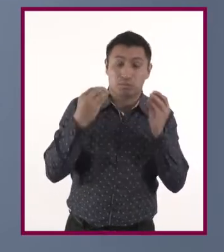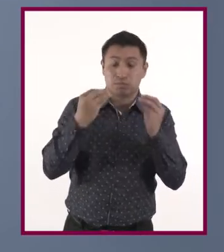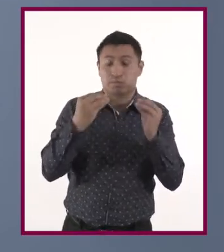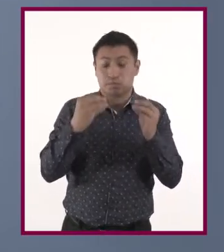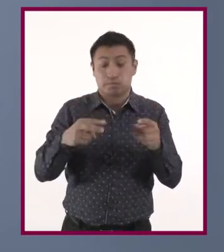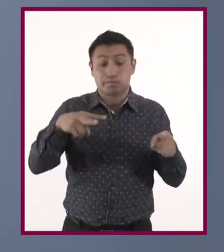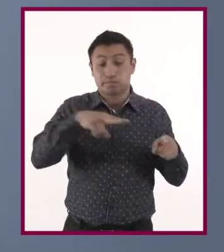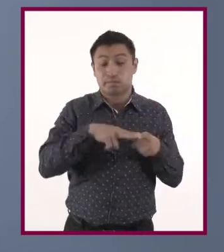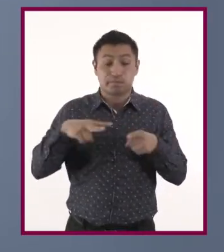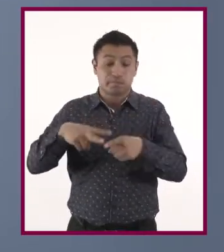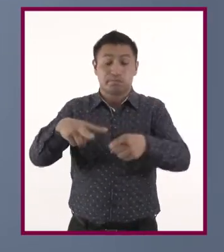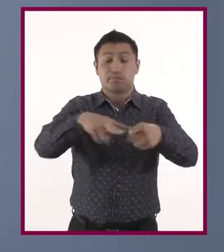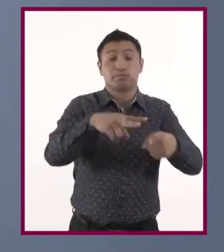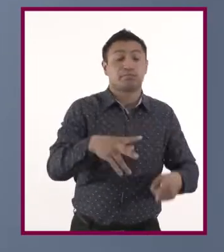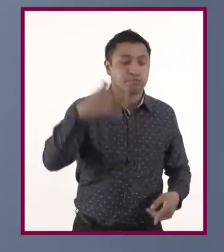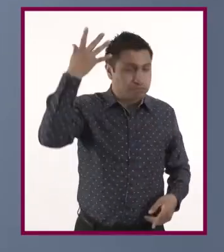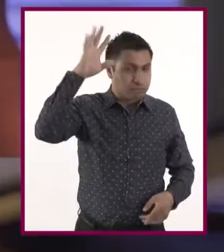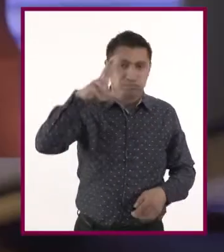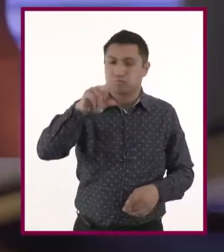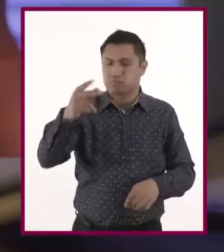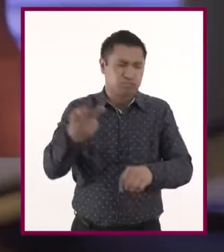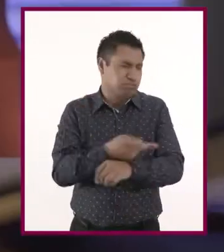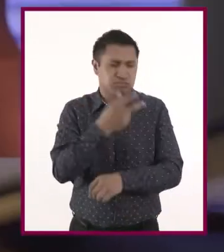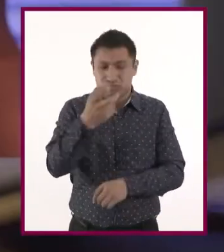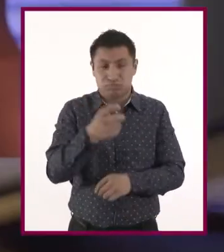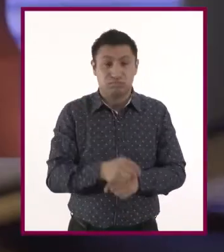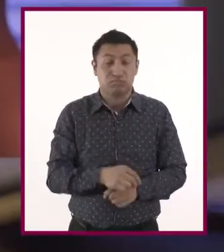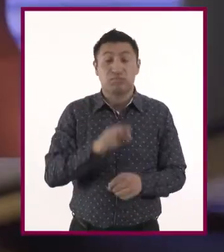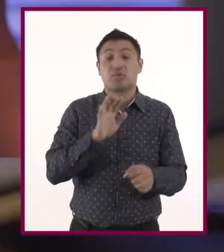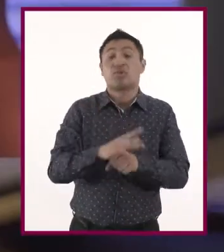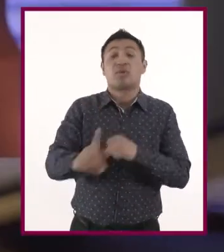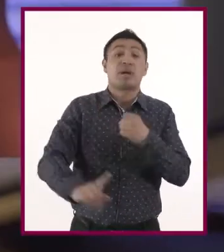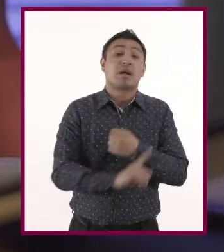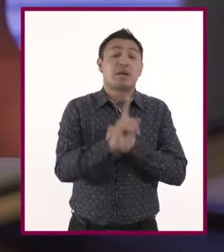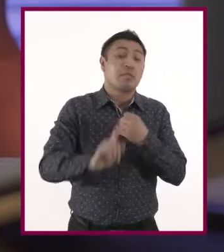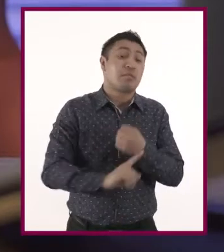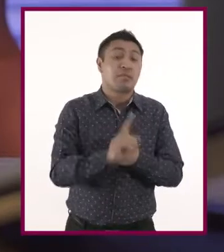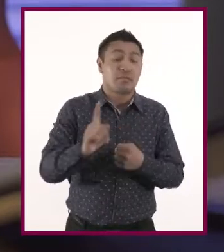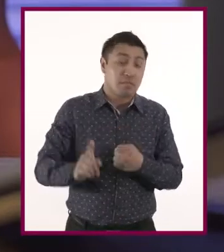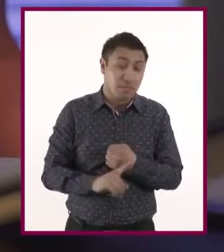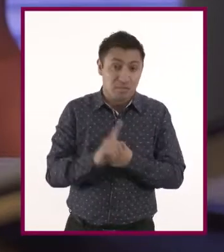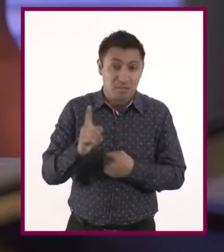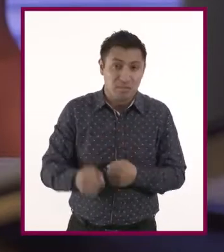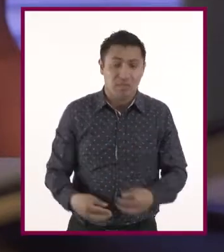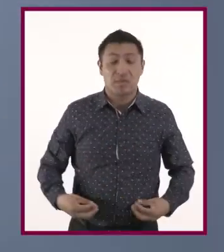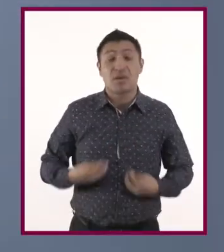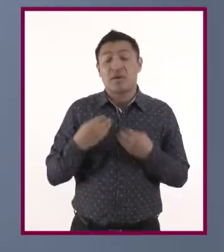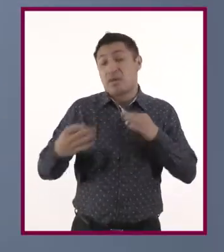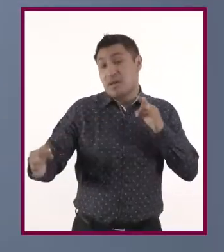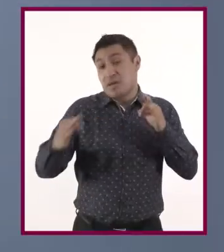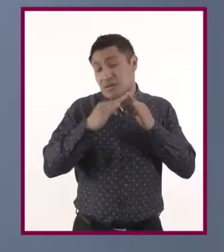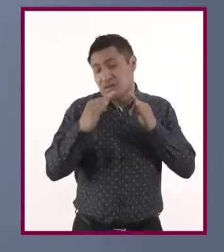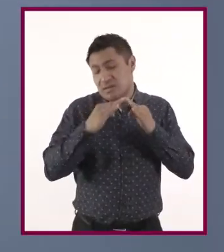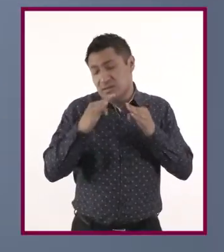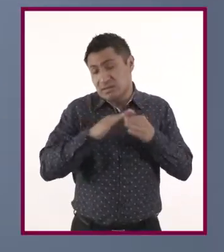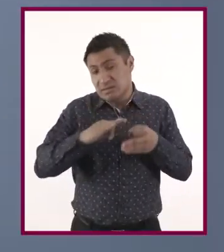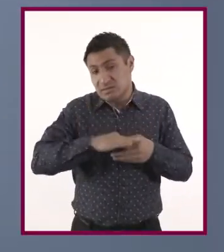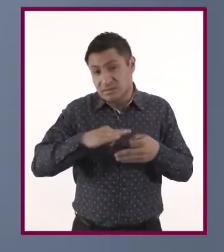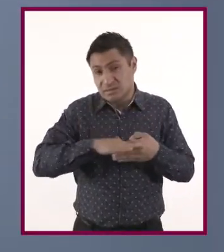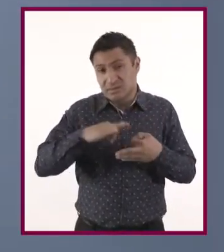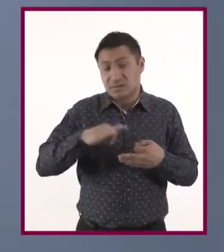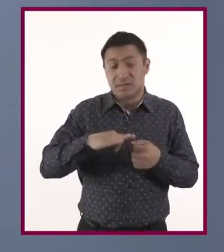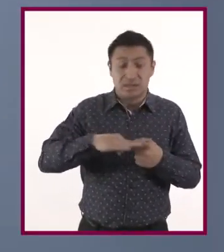parques solares no sucede este fenómeno. ¿Cuáles son los riesgos de salud de vivir cerca de los paneles solares? Hasta el momento no